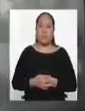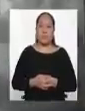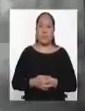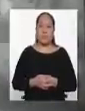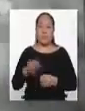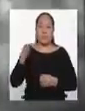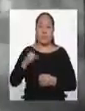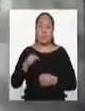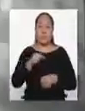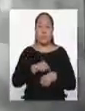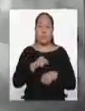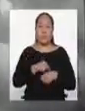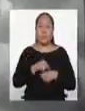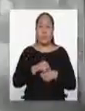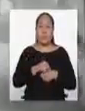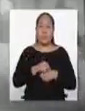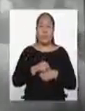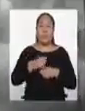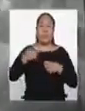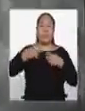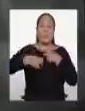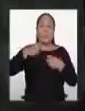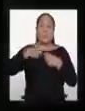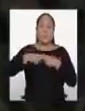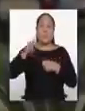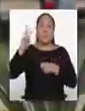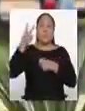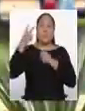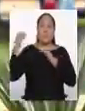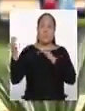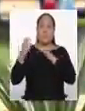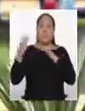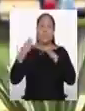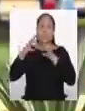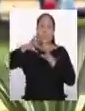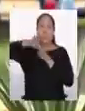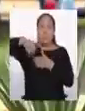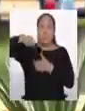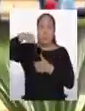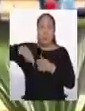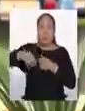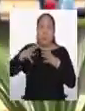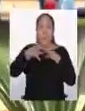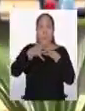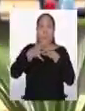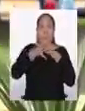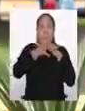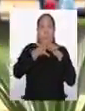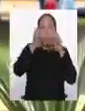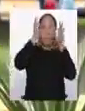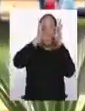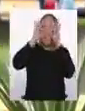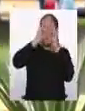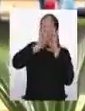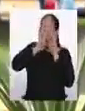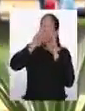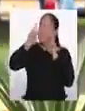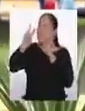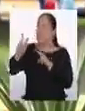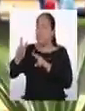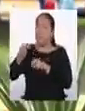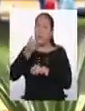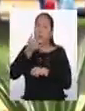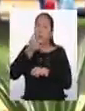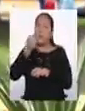en el contexto del estallido de la Segunda Guerra Mundial, Estados Unidos, distraído por lo